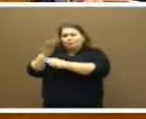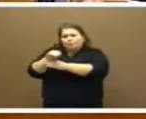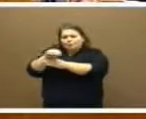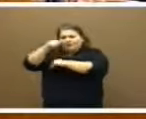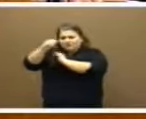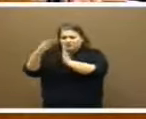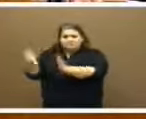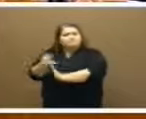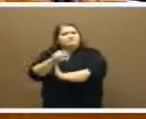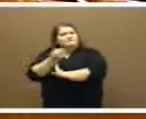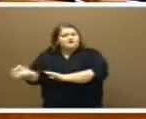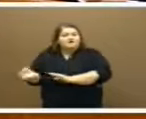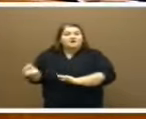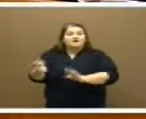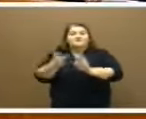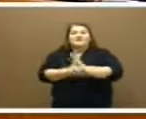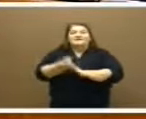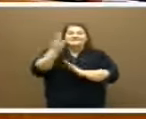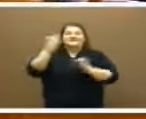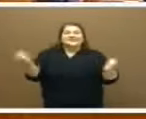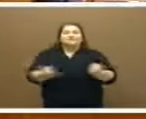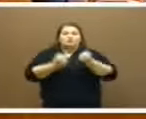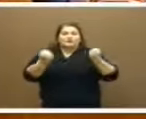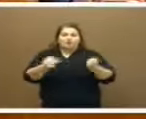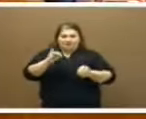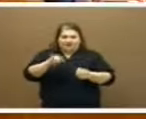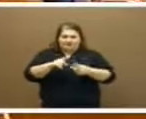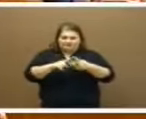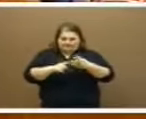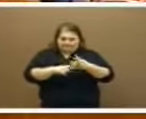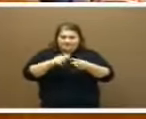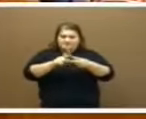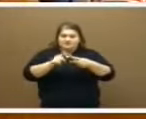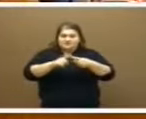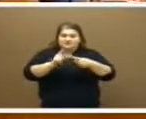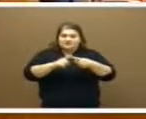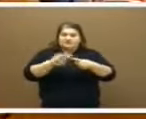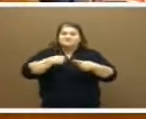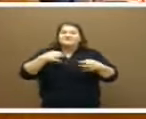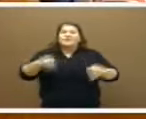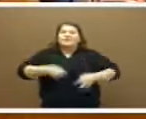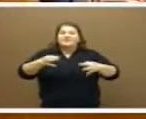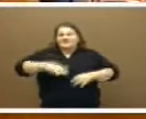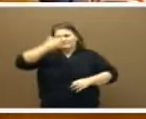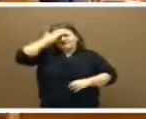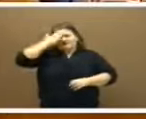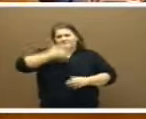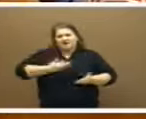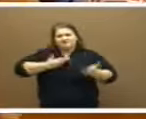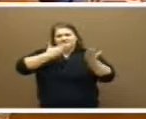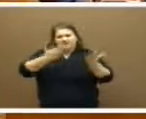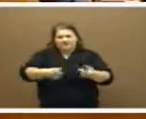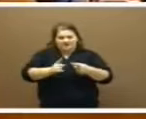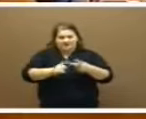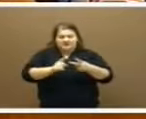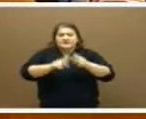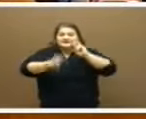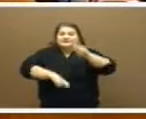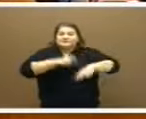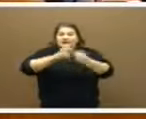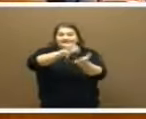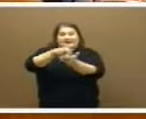que precisan, pues se han realizado tres tipos de actuaciones que se las detallo. En primer lugar, en materia de seguridad del paciente y mejora asistencial, renovación y